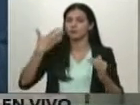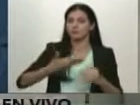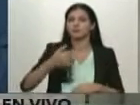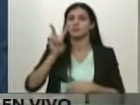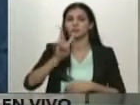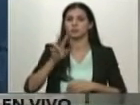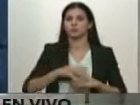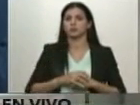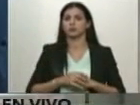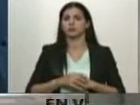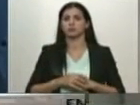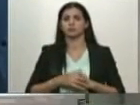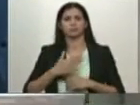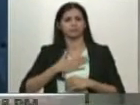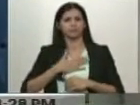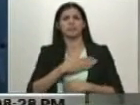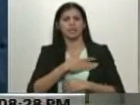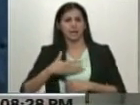una voluntad.